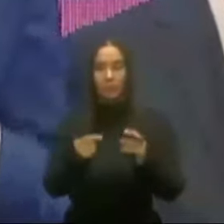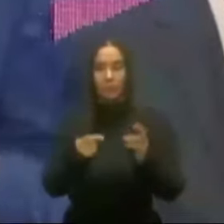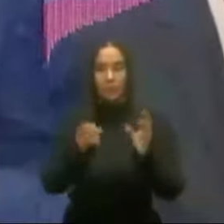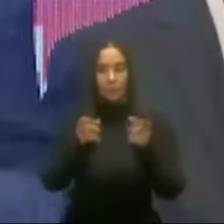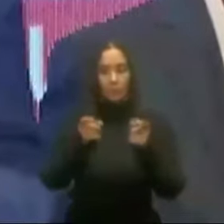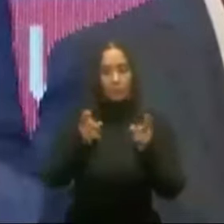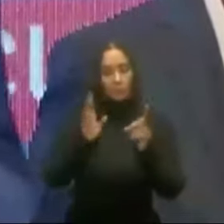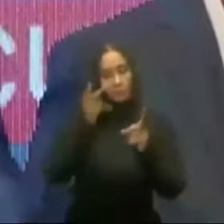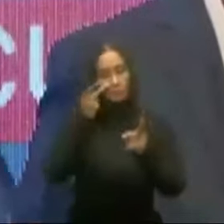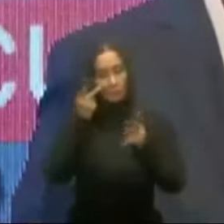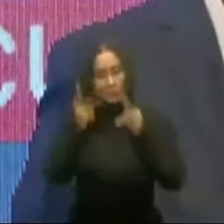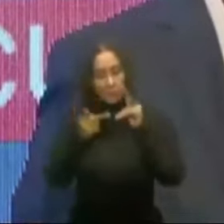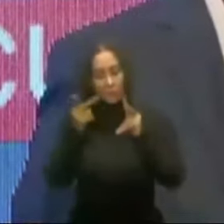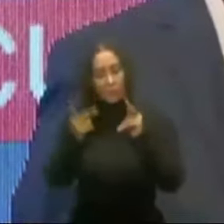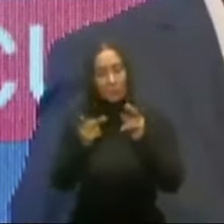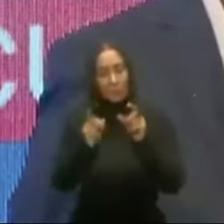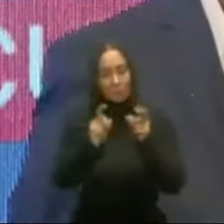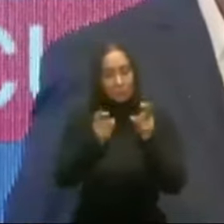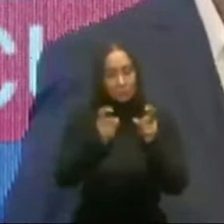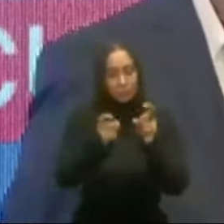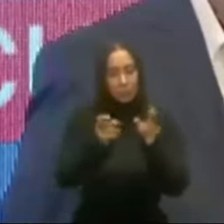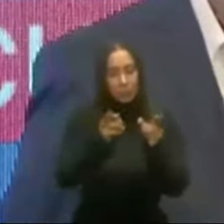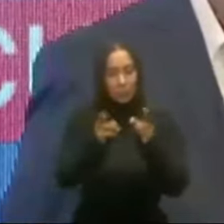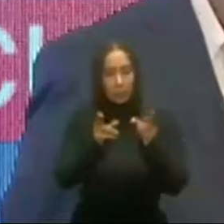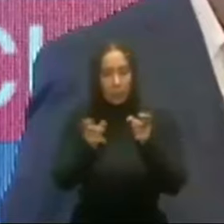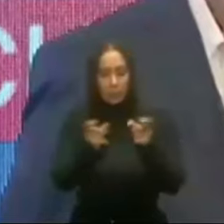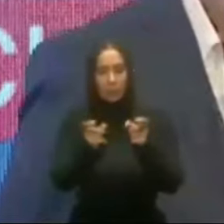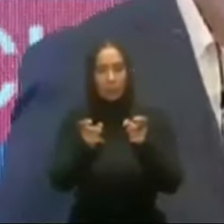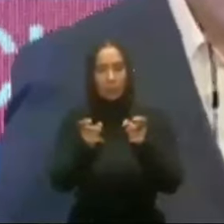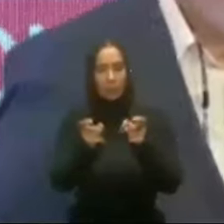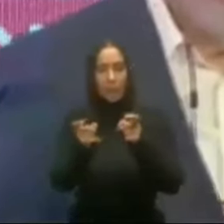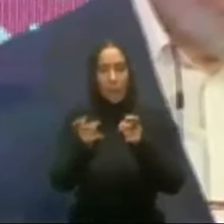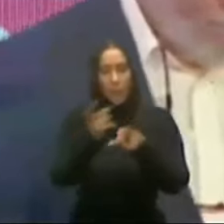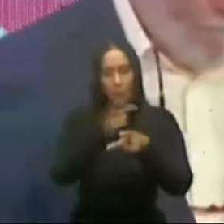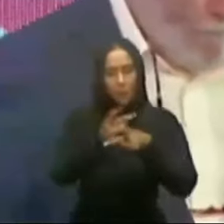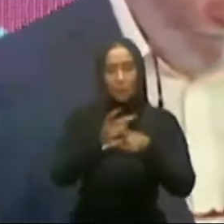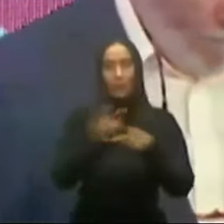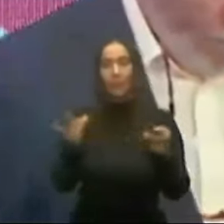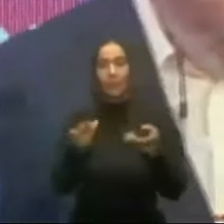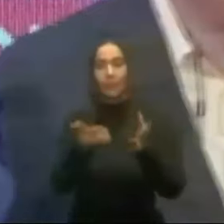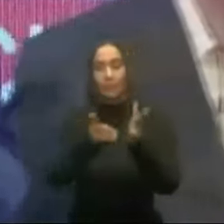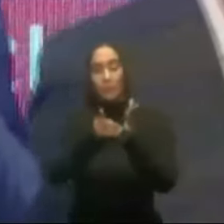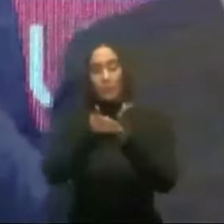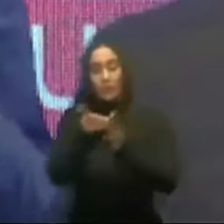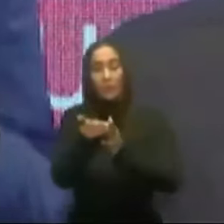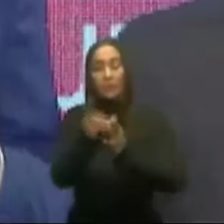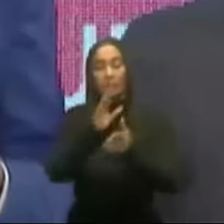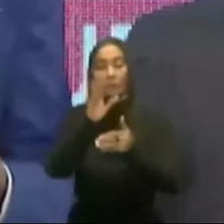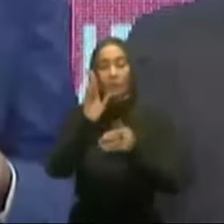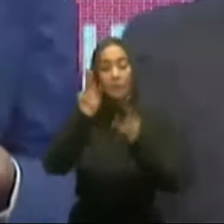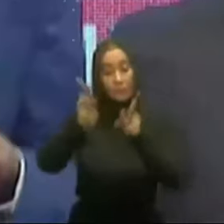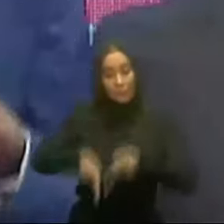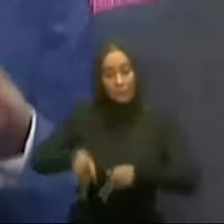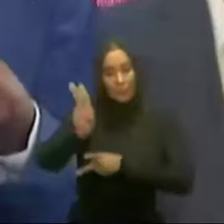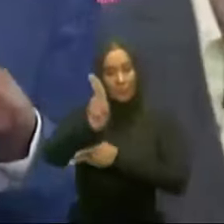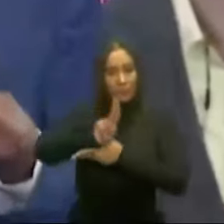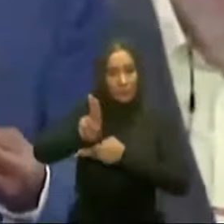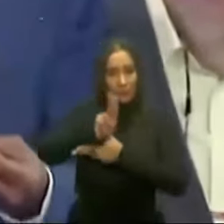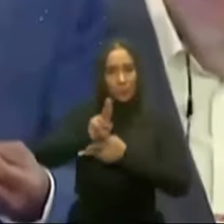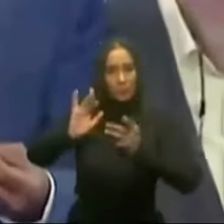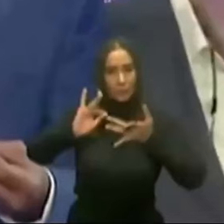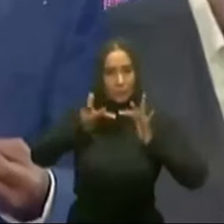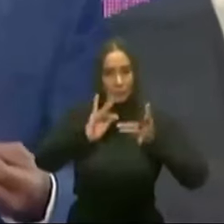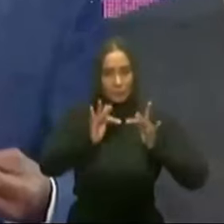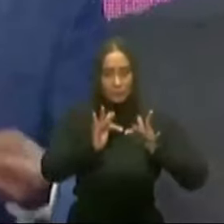punto de vista de la protección de los derechos de los usuarios en